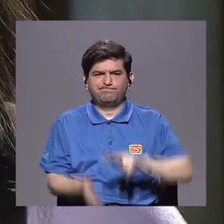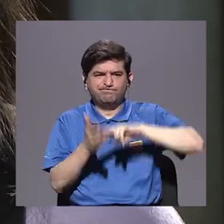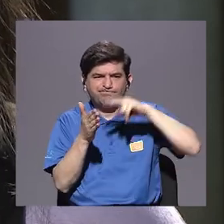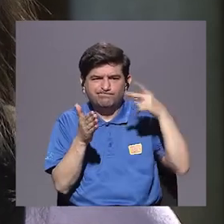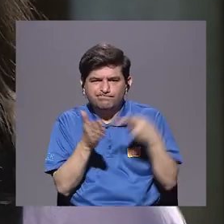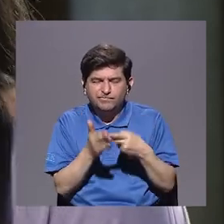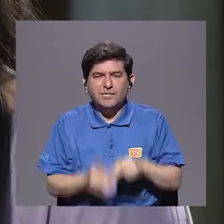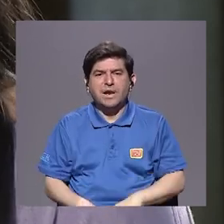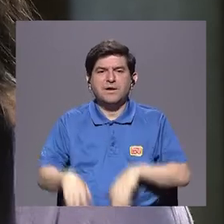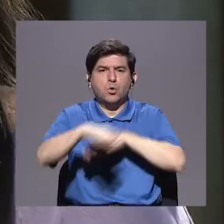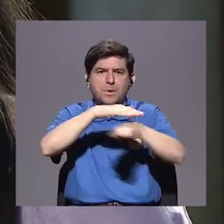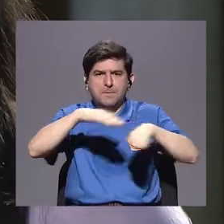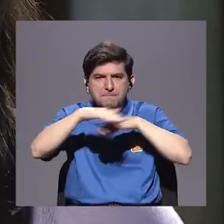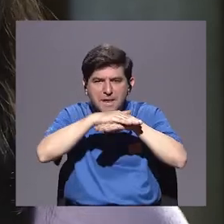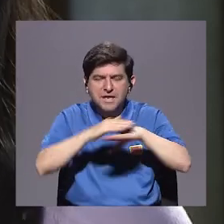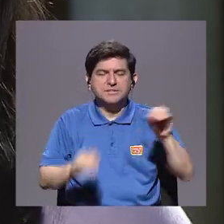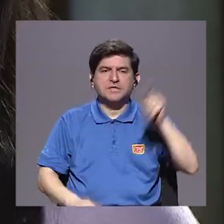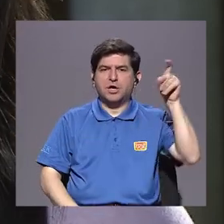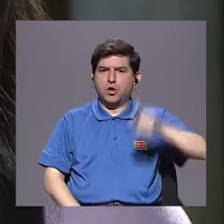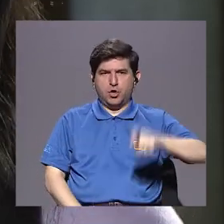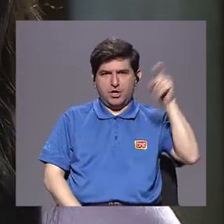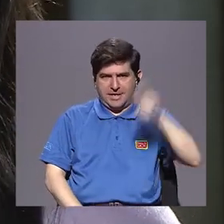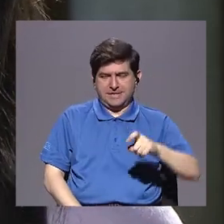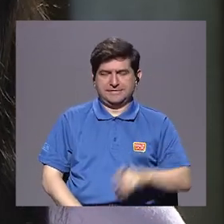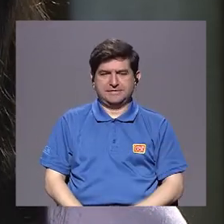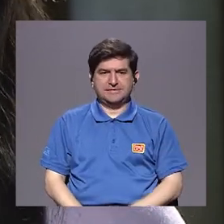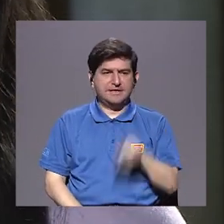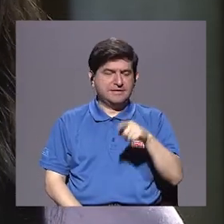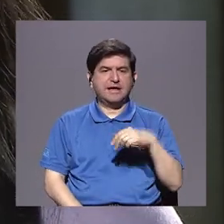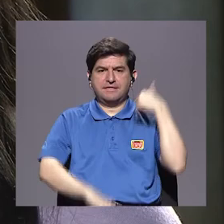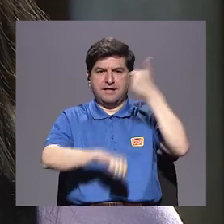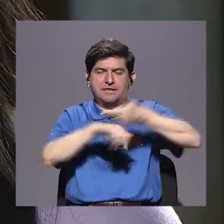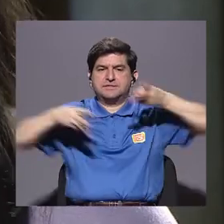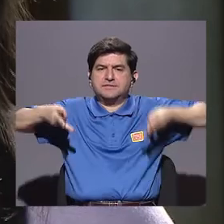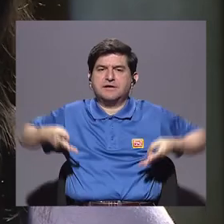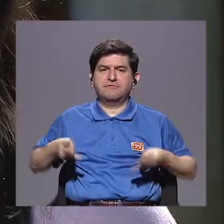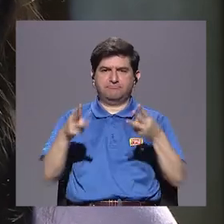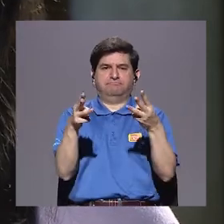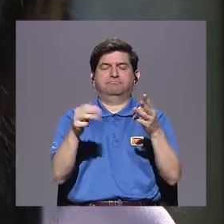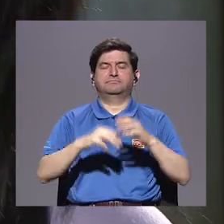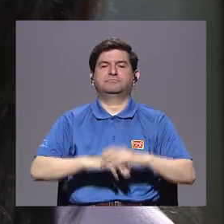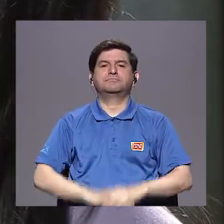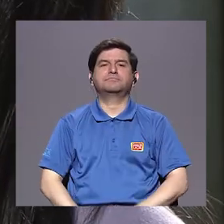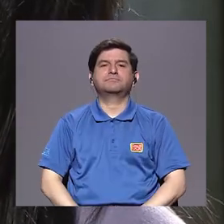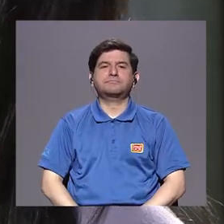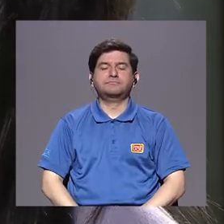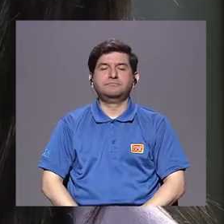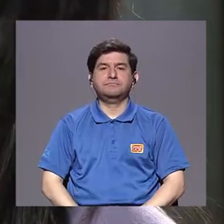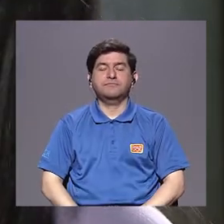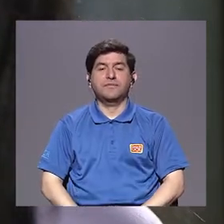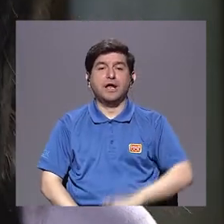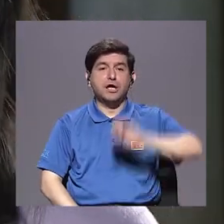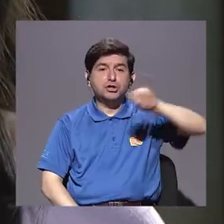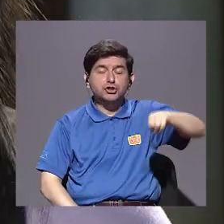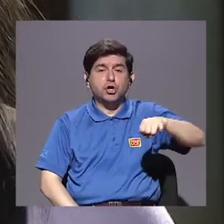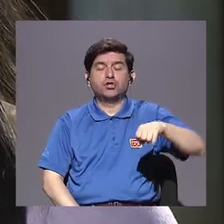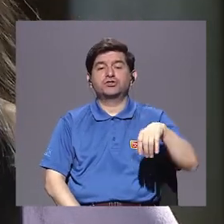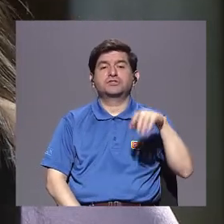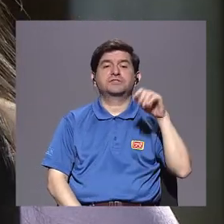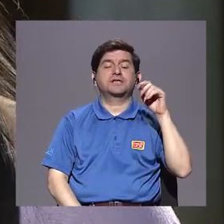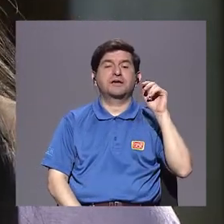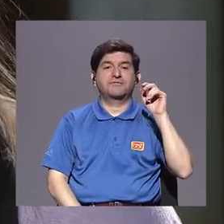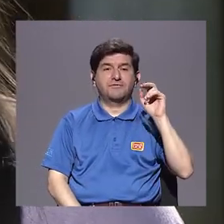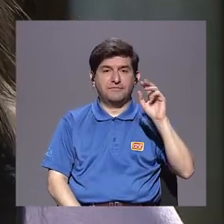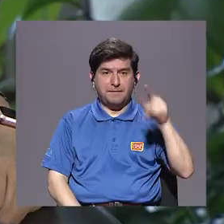le dieron las bases o la necesidad de crear este método. Entonces, Joseph comenzó de